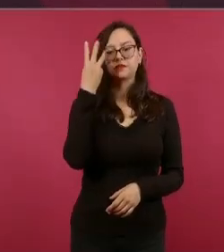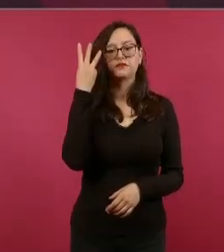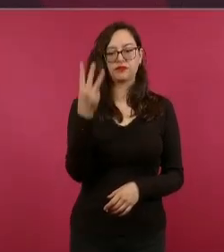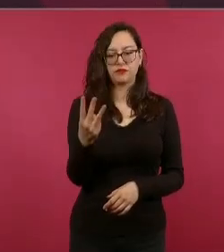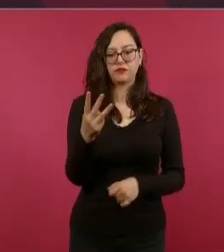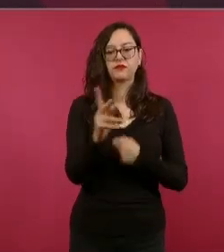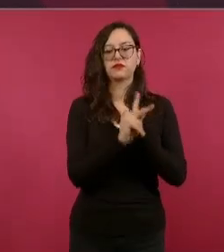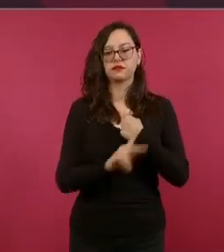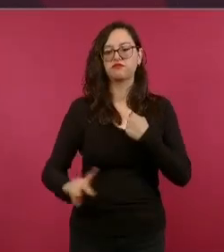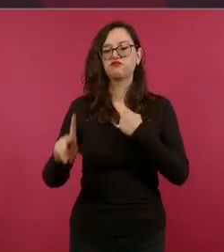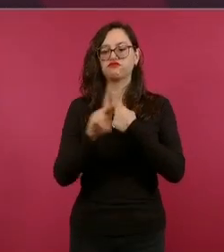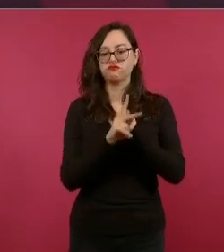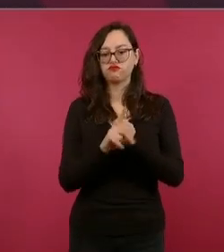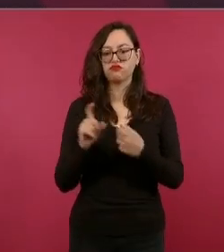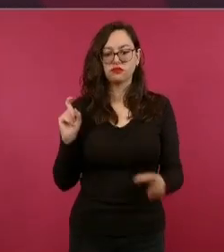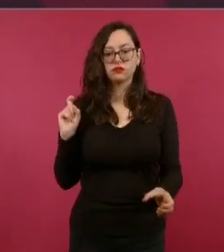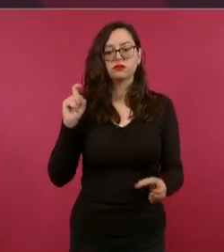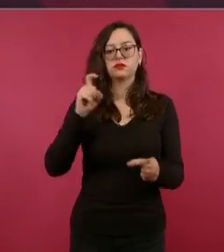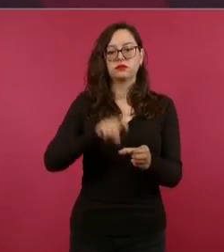porque